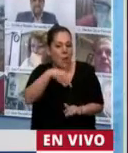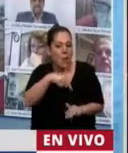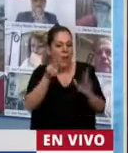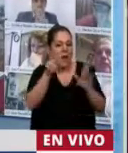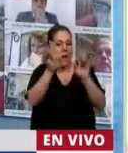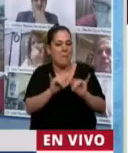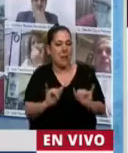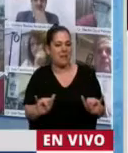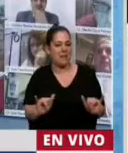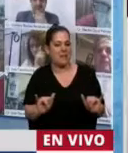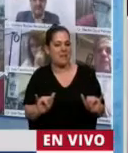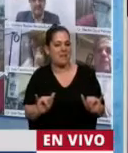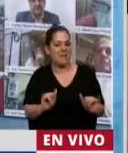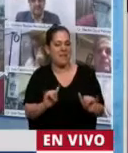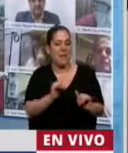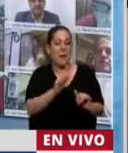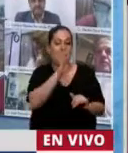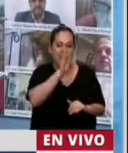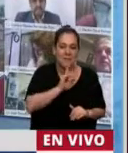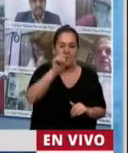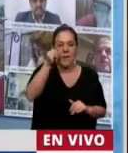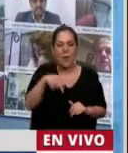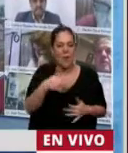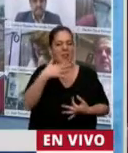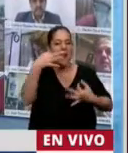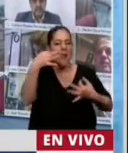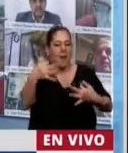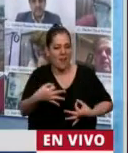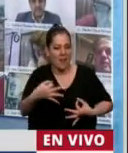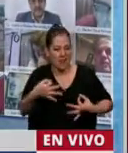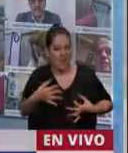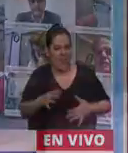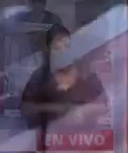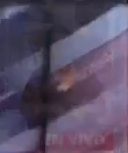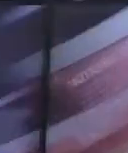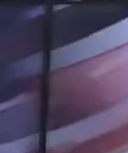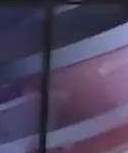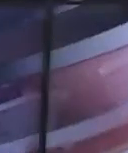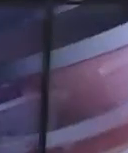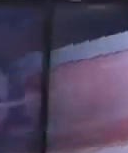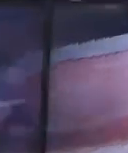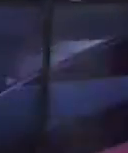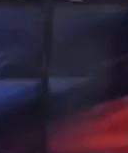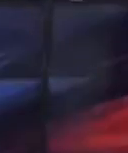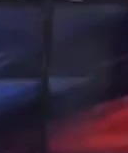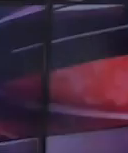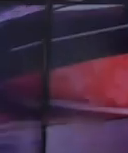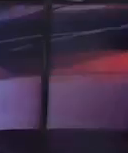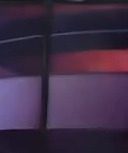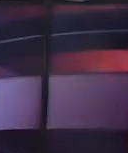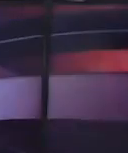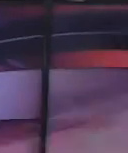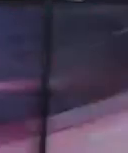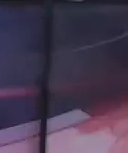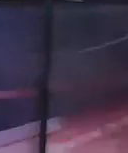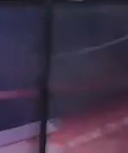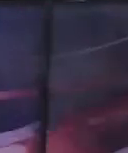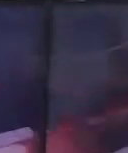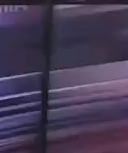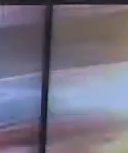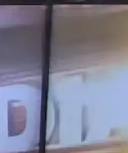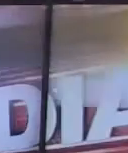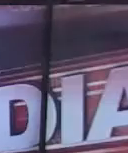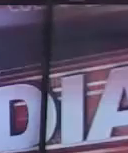Bueno, José Luis, le agradecemos la comunicación con Canal 35. Bueno, muchas gracias, que lo pasen bien. Bien, que tengan un excelente día.